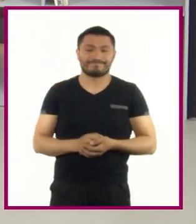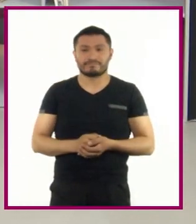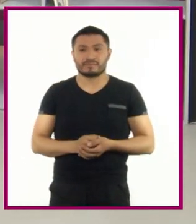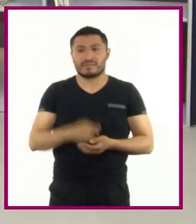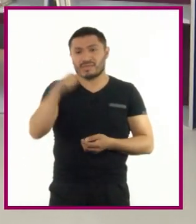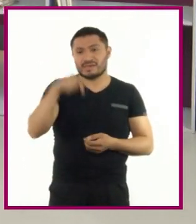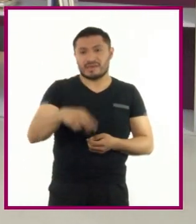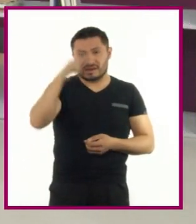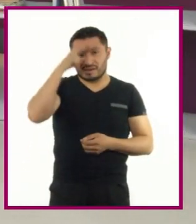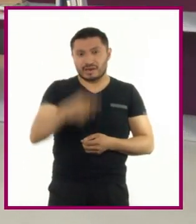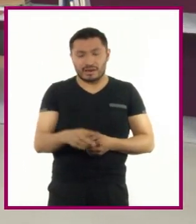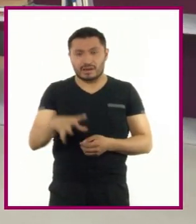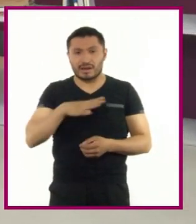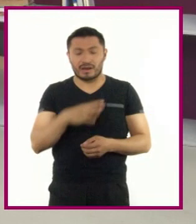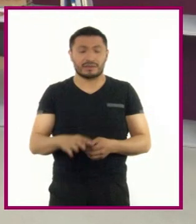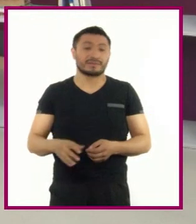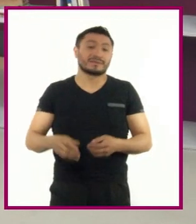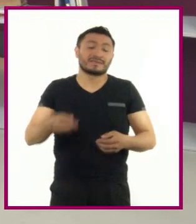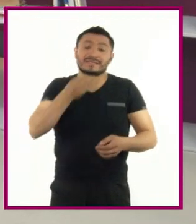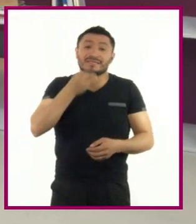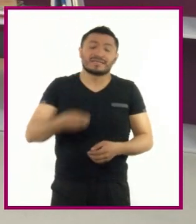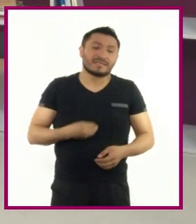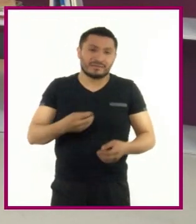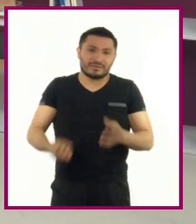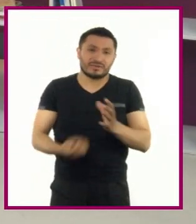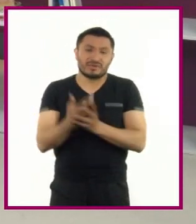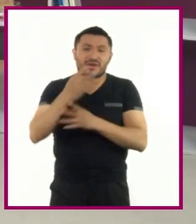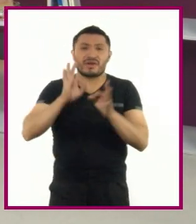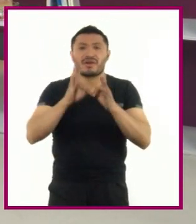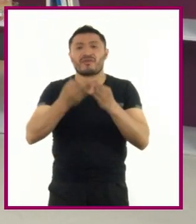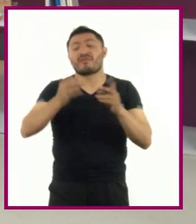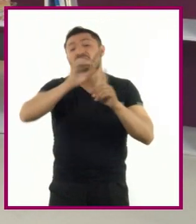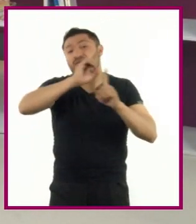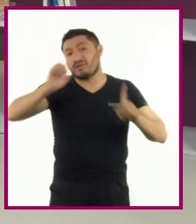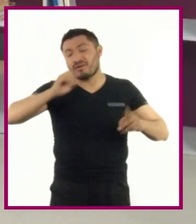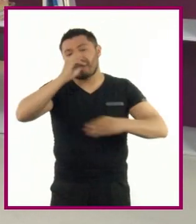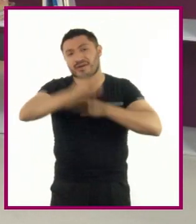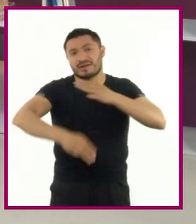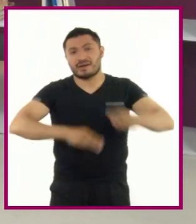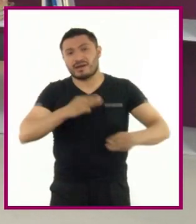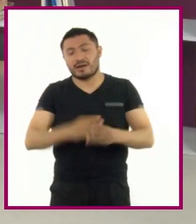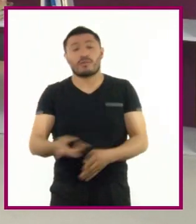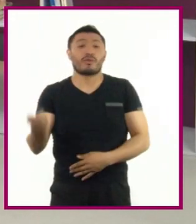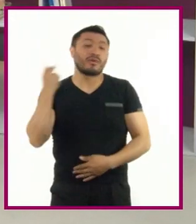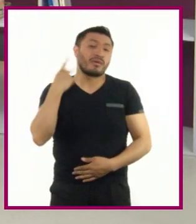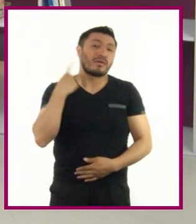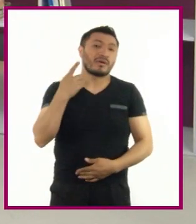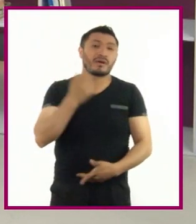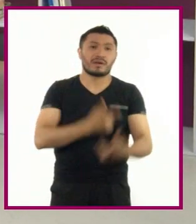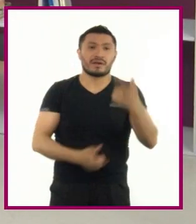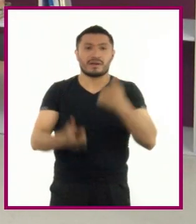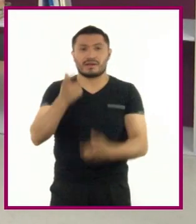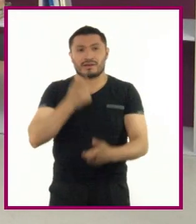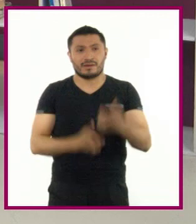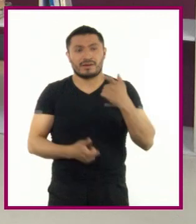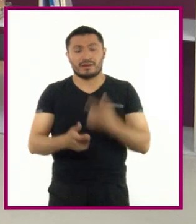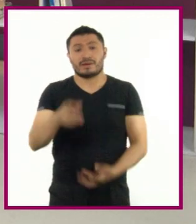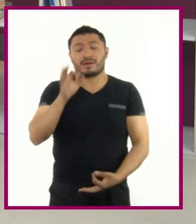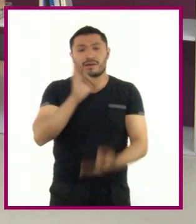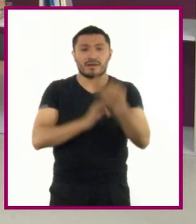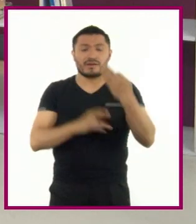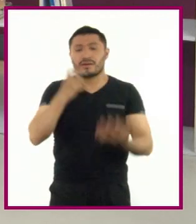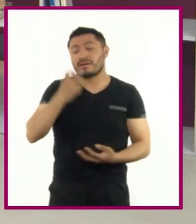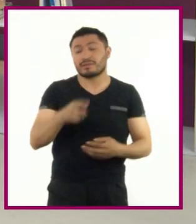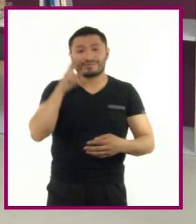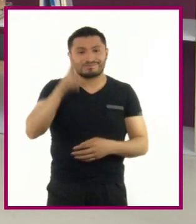nuestro país dio un paso inevitable hacia una nueva forma de organización global, política y económica. Ante tal